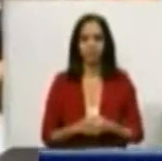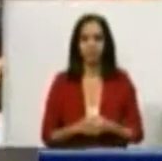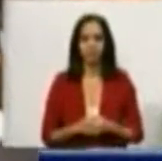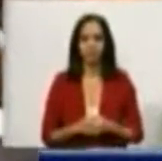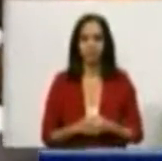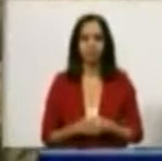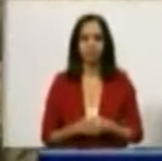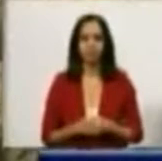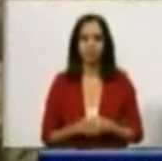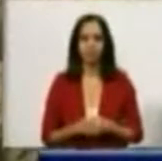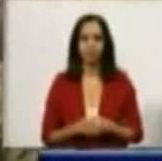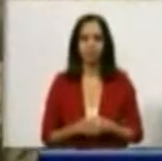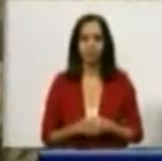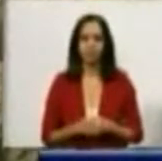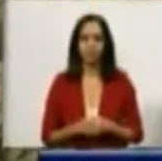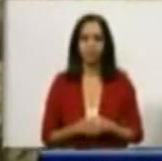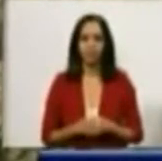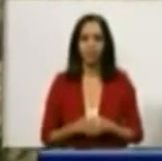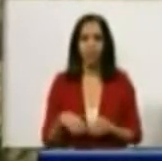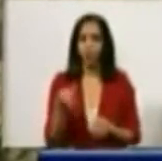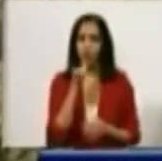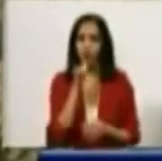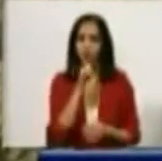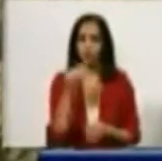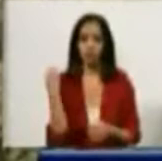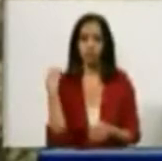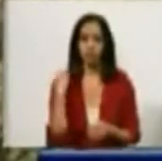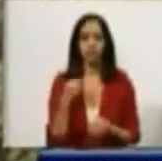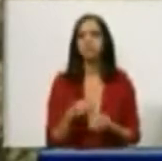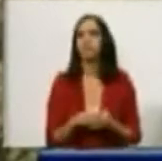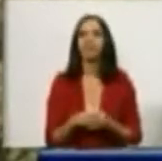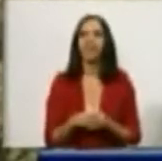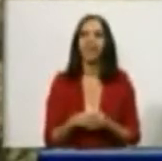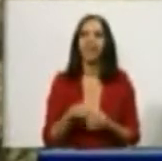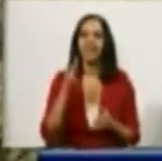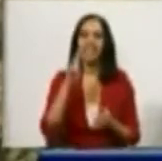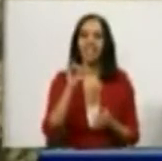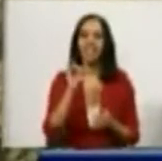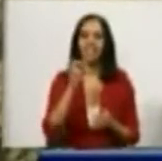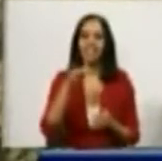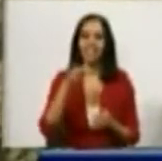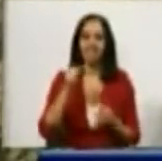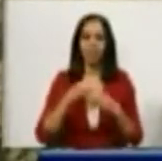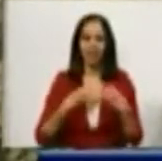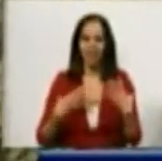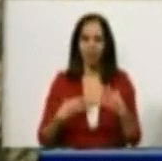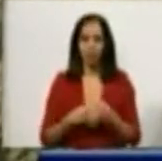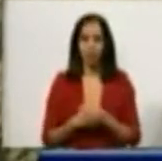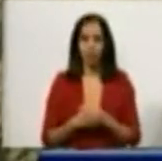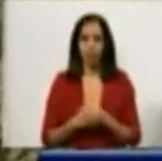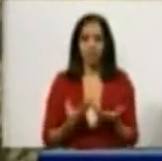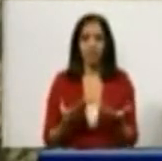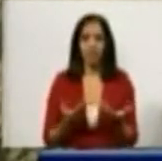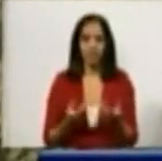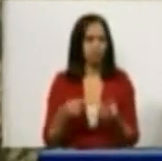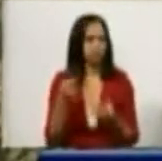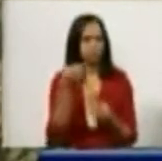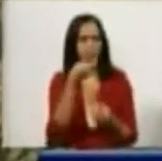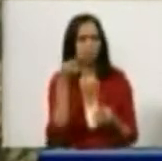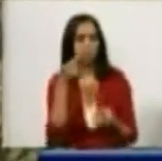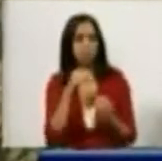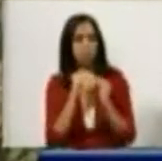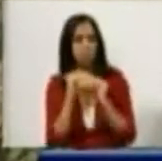el patriota mire mire nos Informa el diputado Richard blanco bufón de la fracción 16 de Julio continúa desaparecido